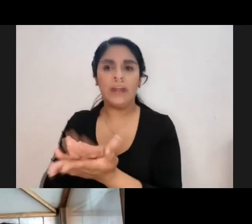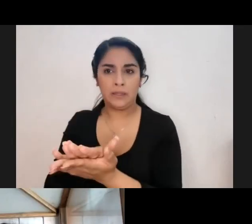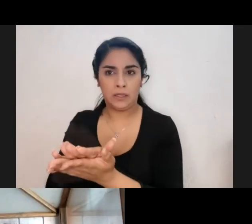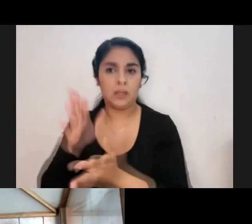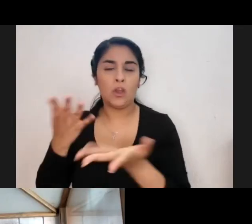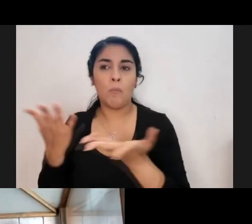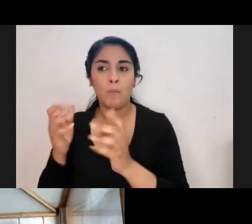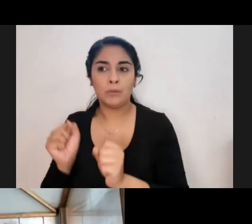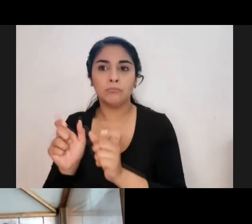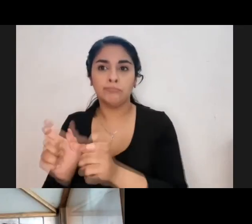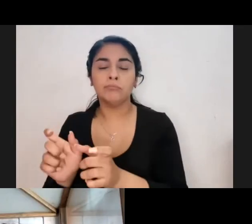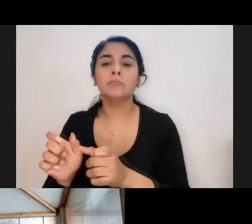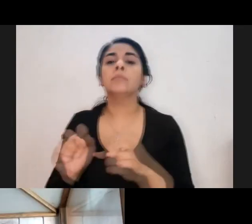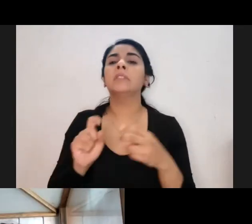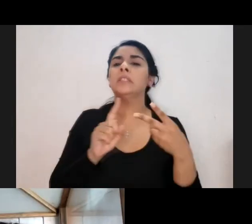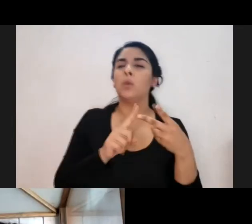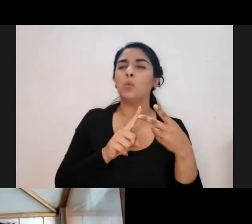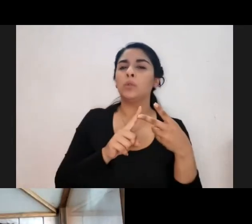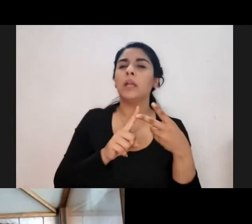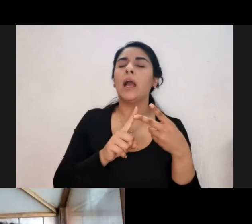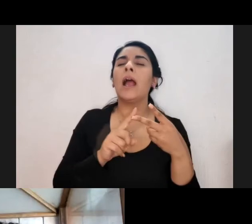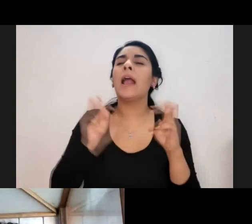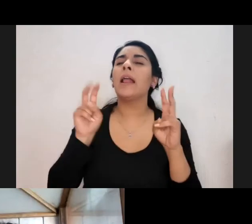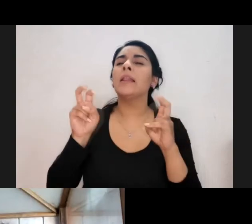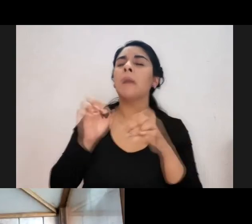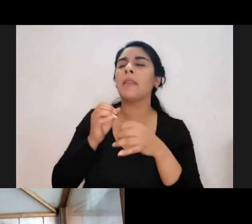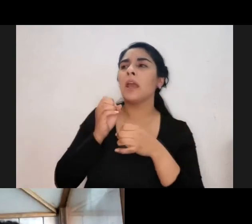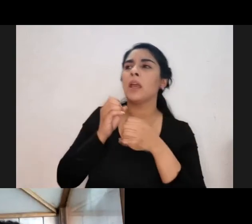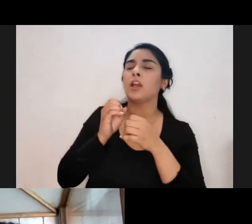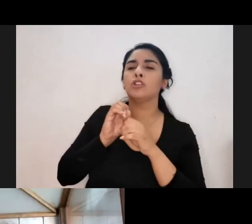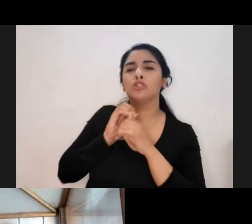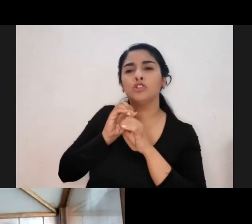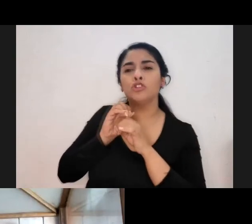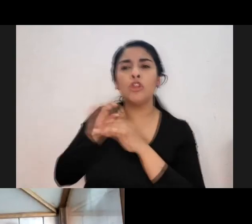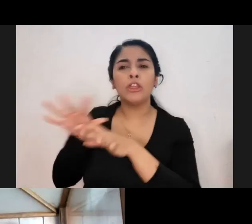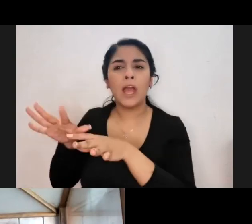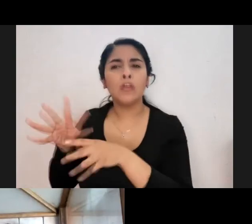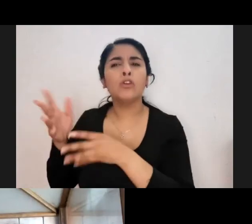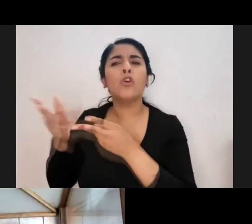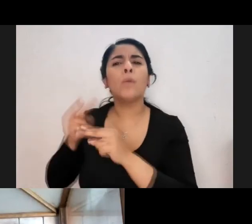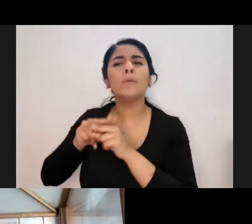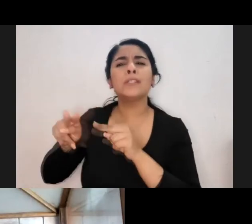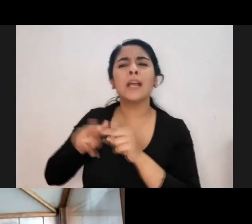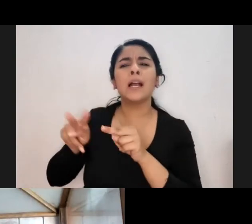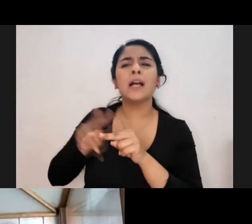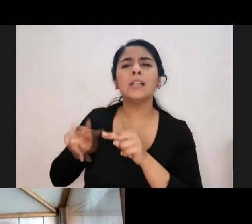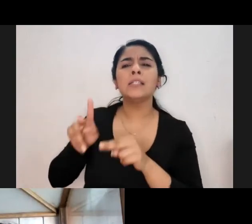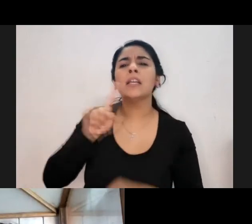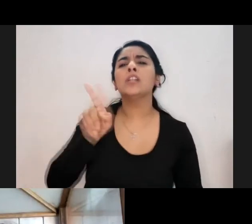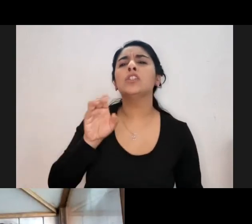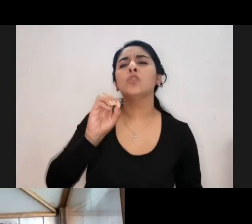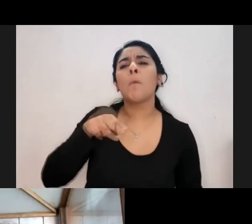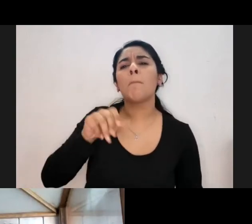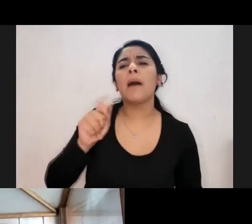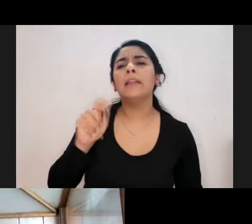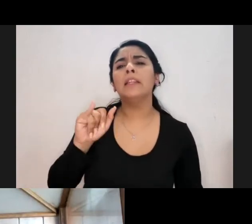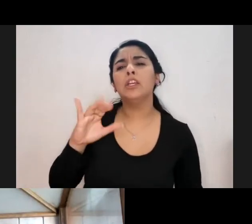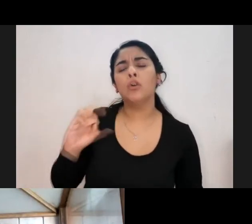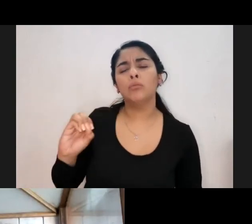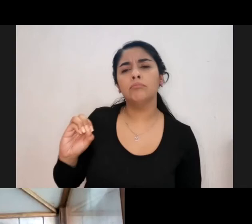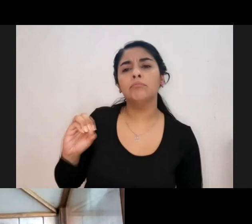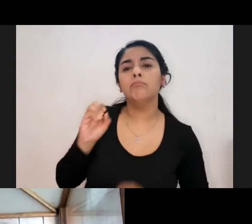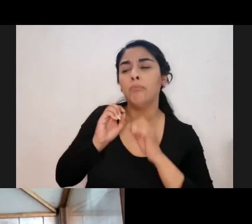especialmente el contagio somático? ¿Cómo se produce especialmente el contagio somático? Ya